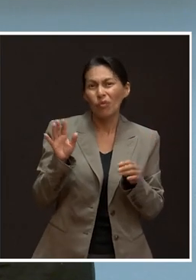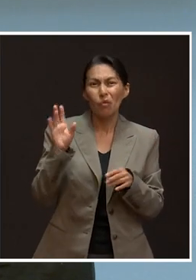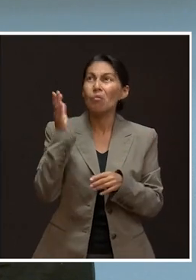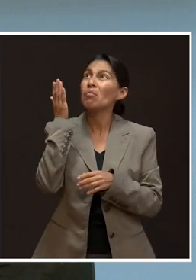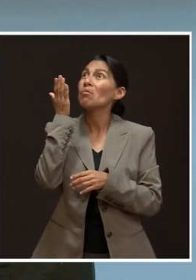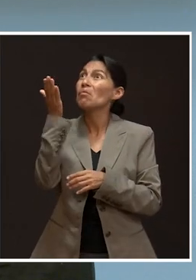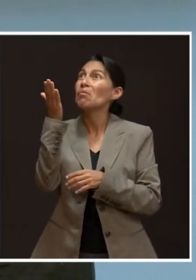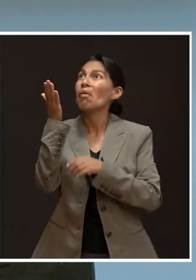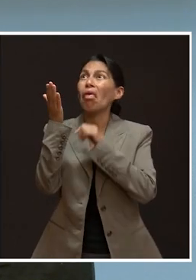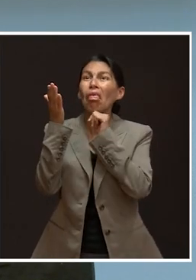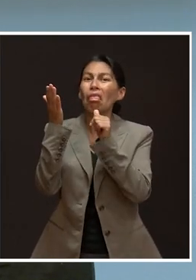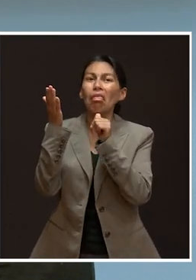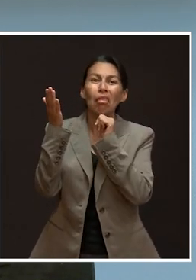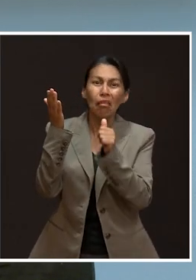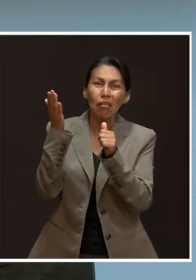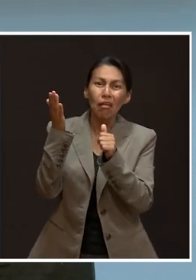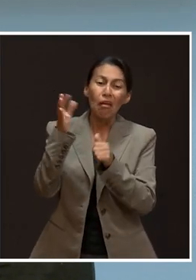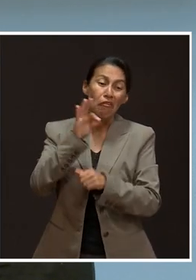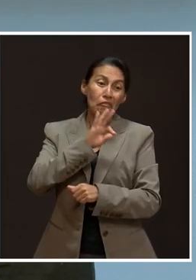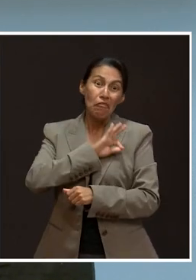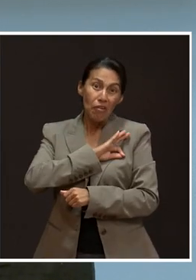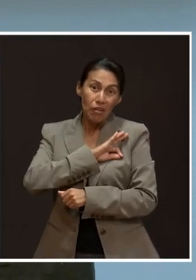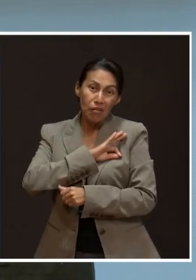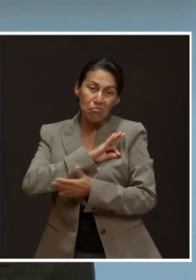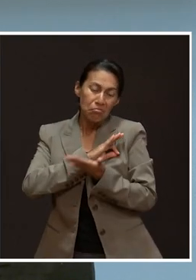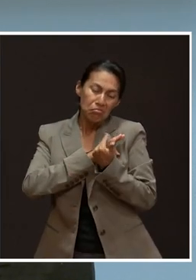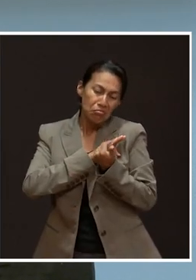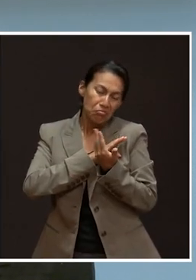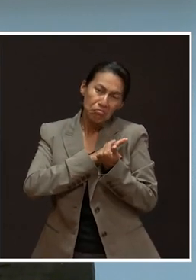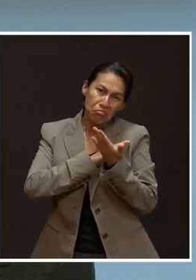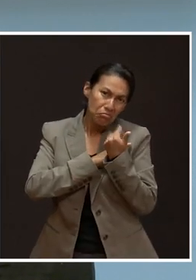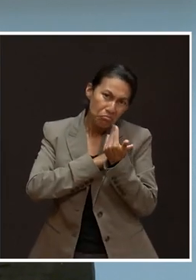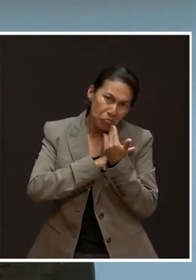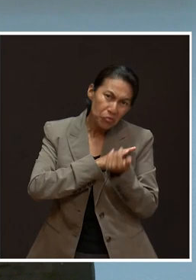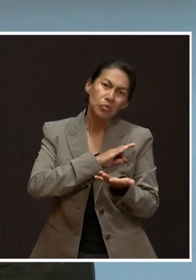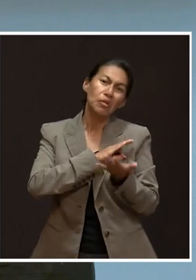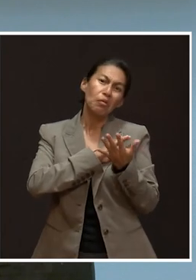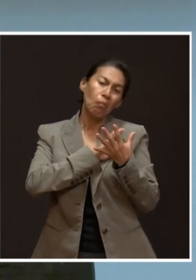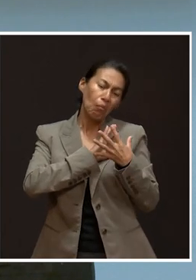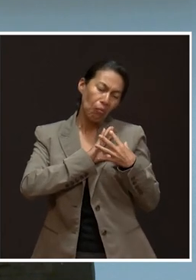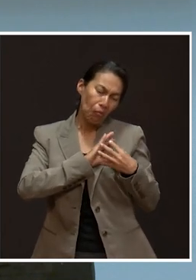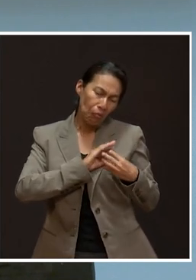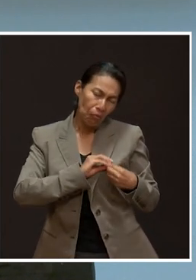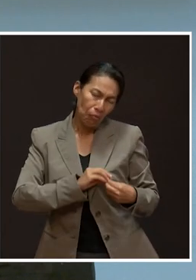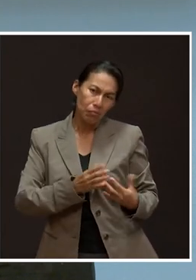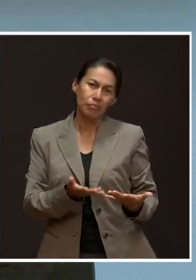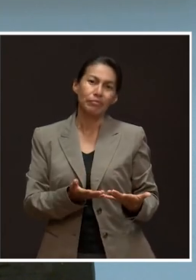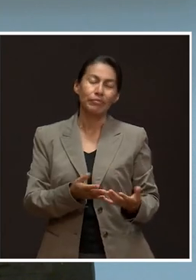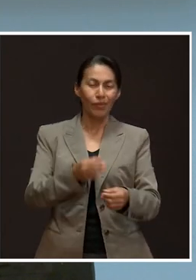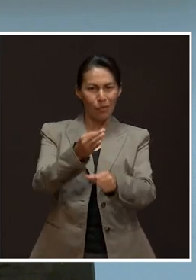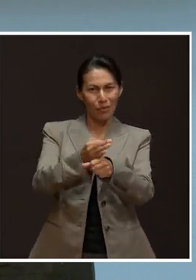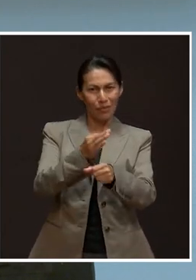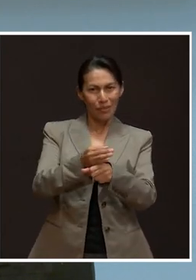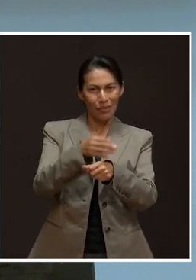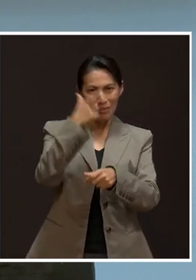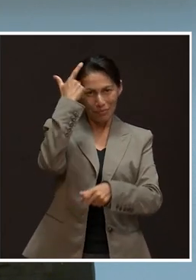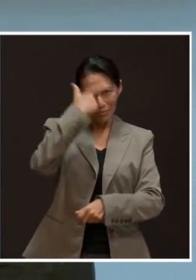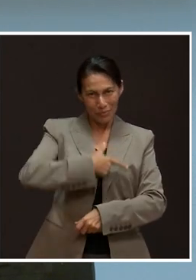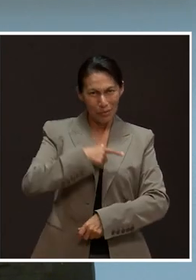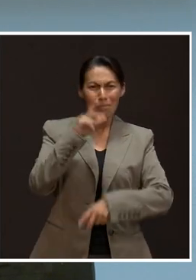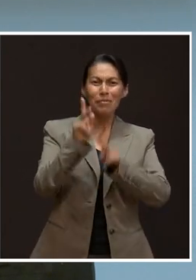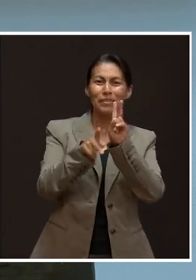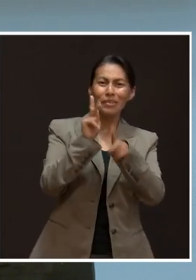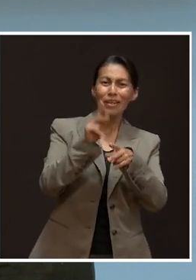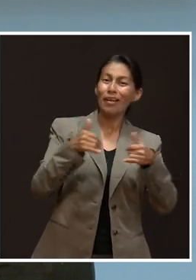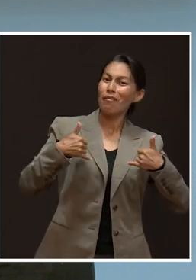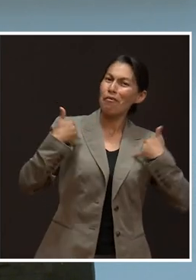porque no pedimos con fe de acuerdo a su voluntad. Esta noche vamos a platicar